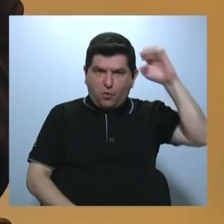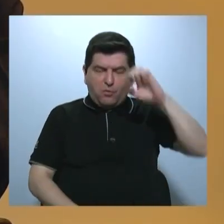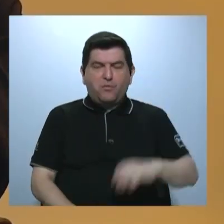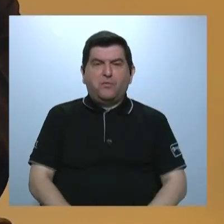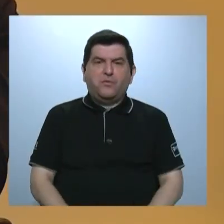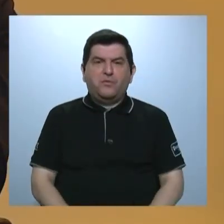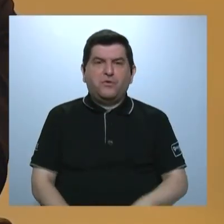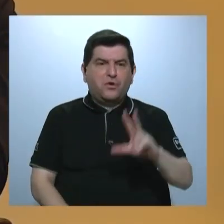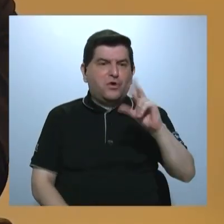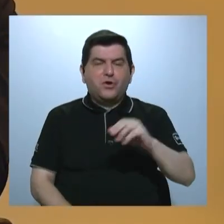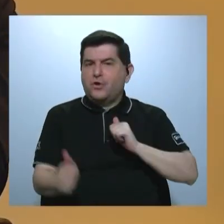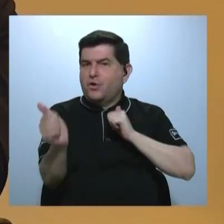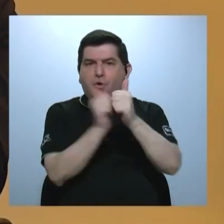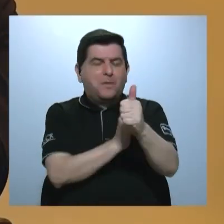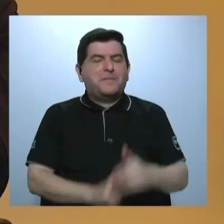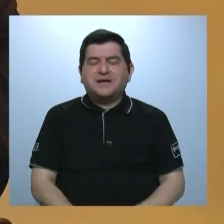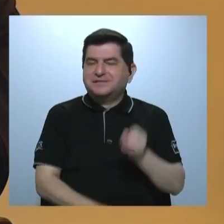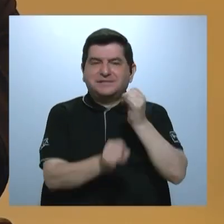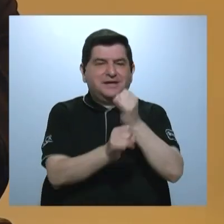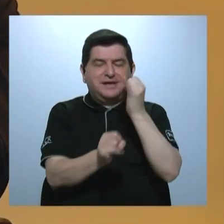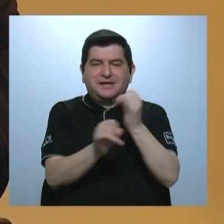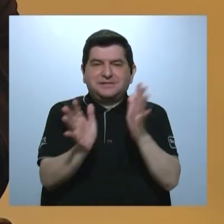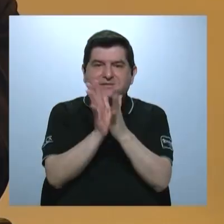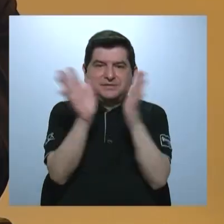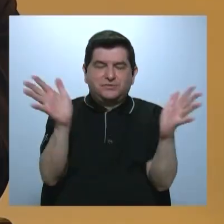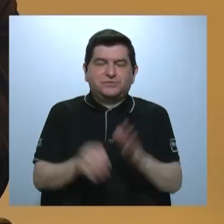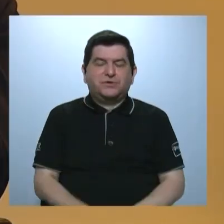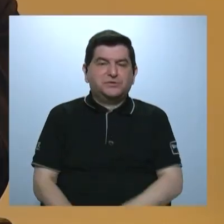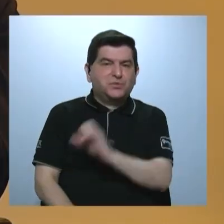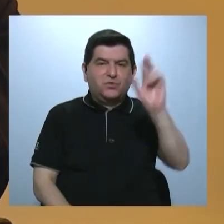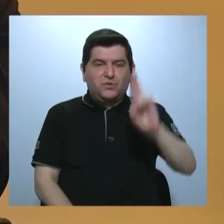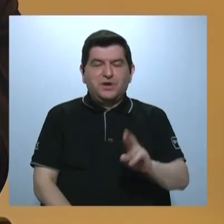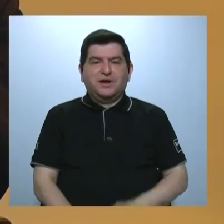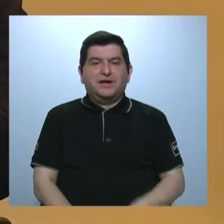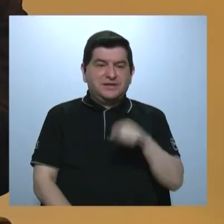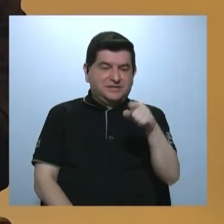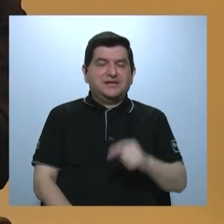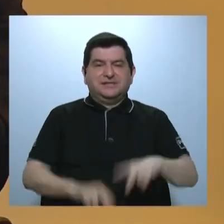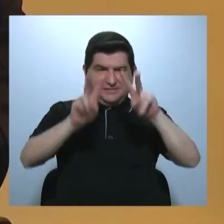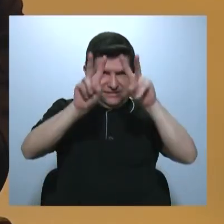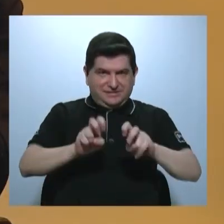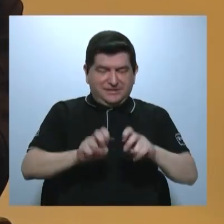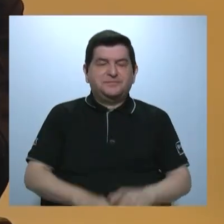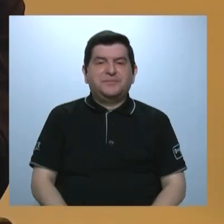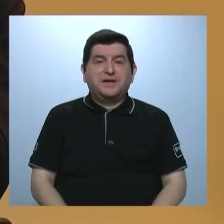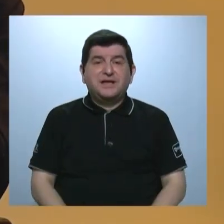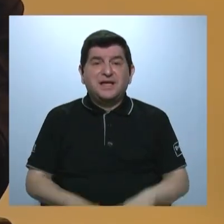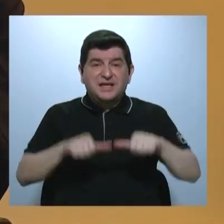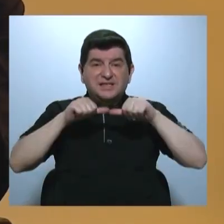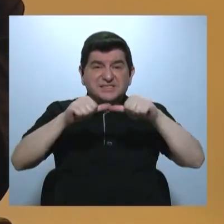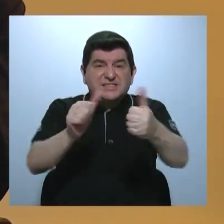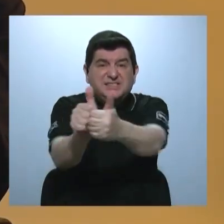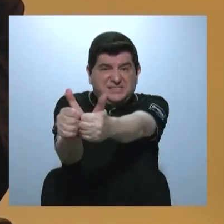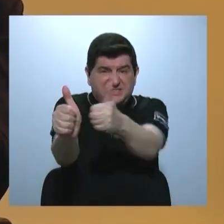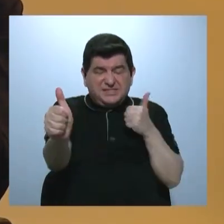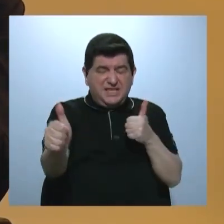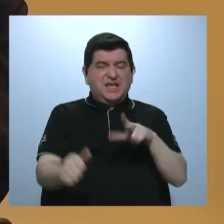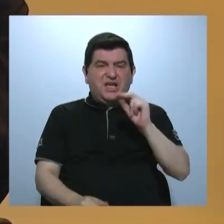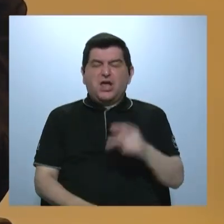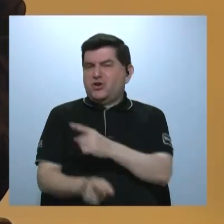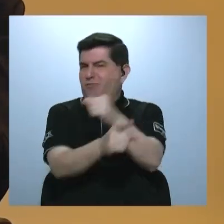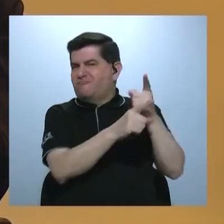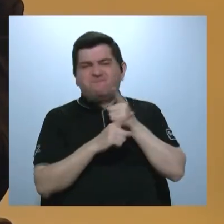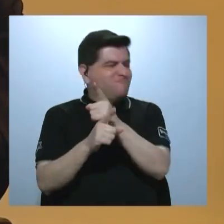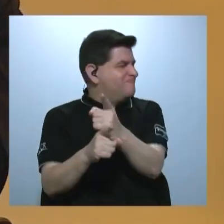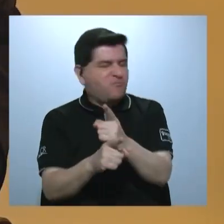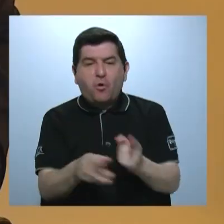ofrece desde la institucionalidad pública en Costa Rica. Entonces, son factores importantes que el país sigue arrastrando rezagos, ¿verdad? No los logramos corregir, por